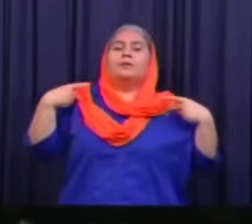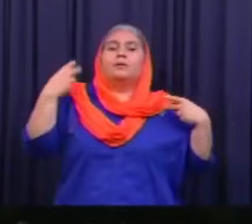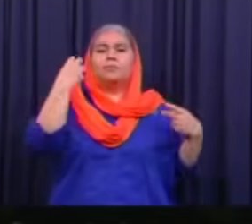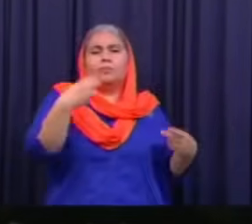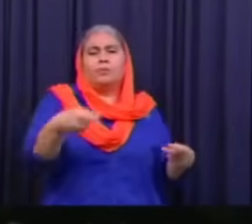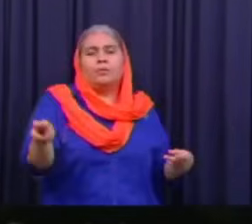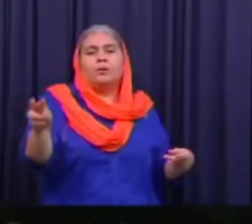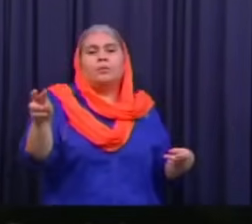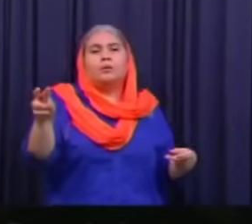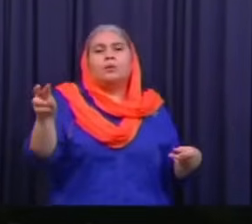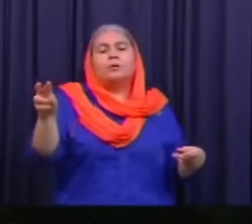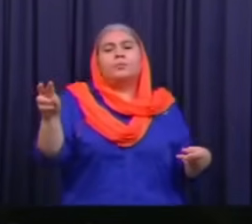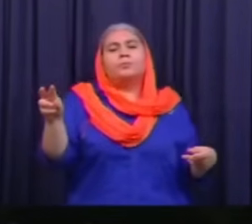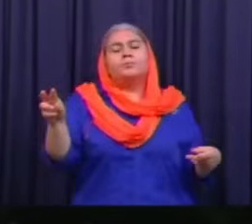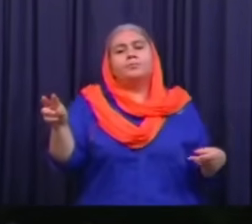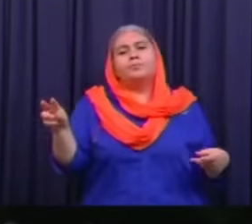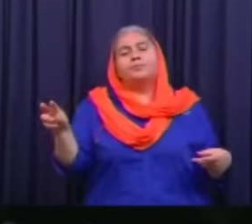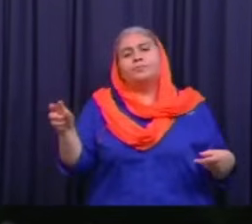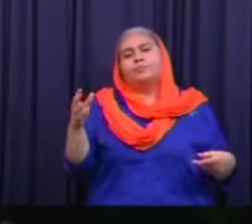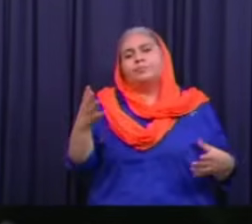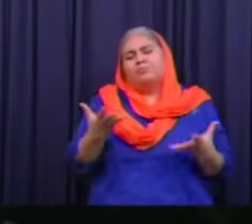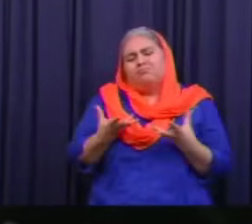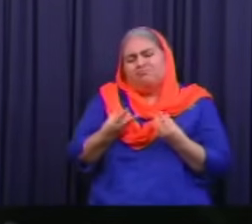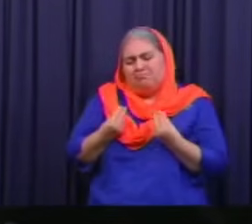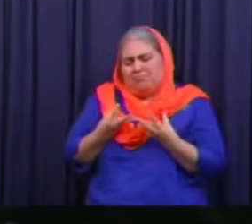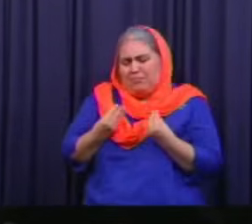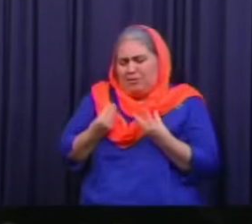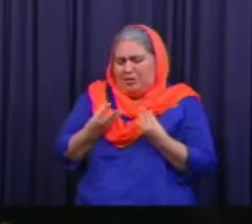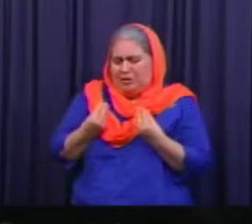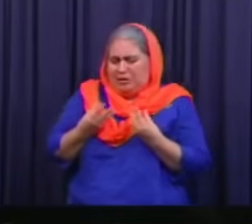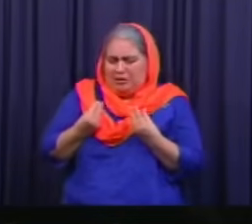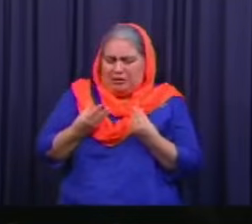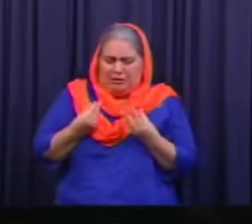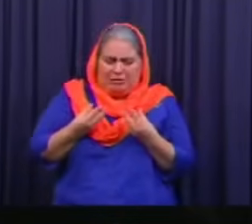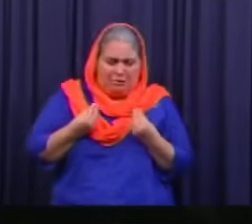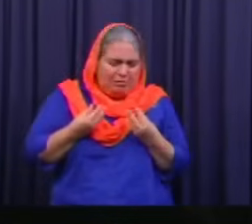vive mi temor se